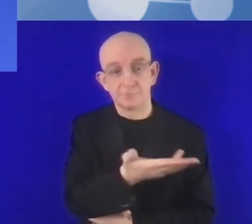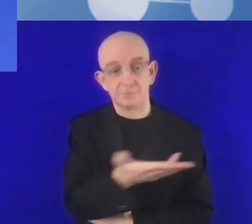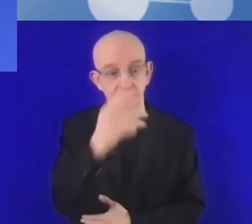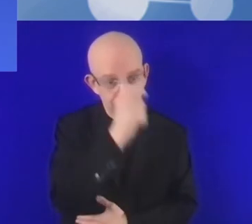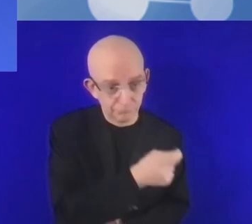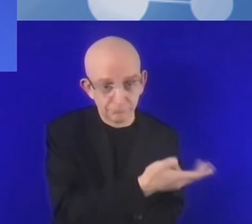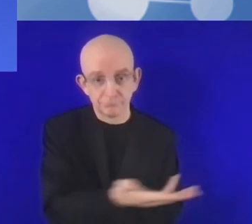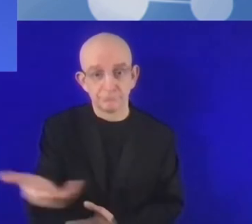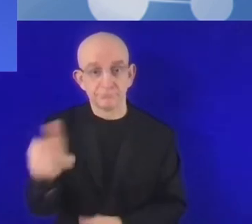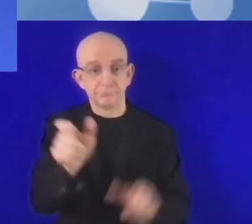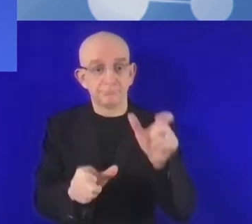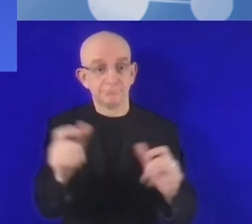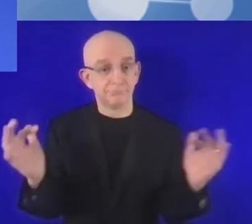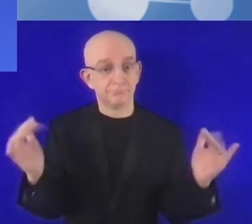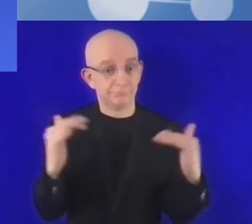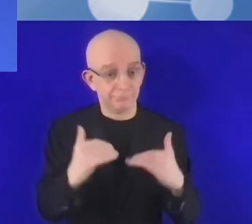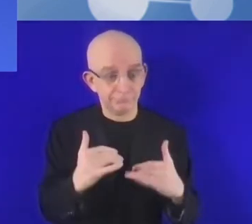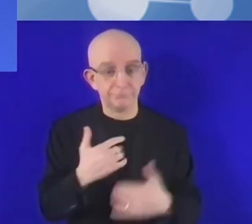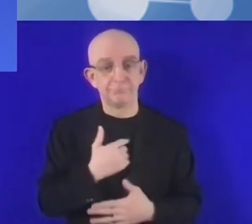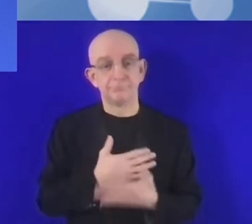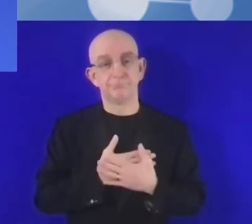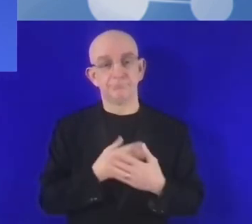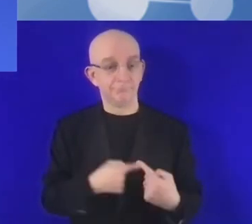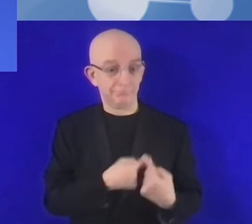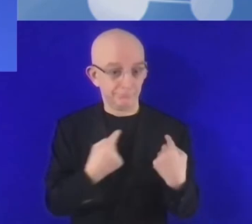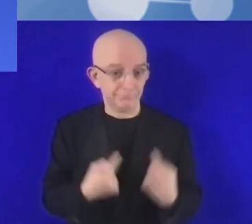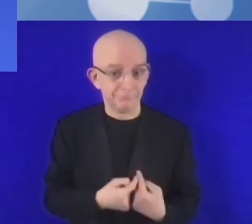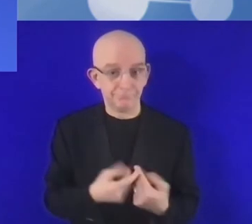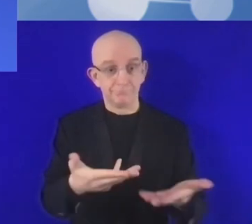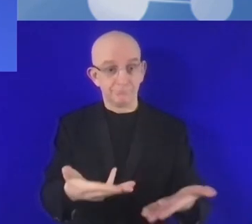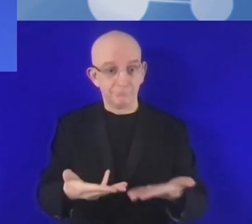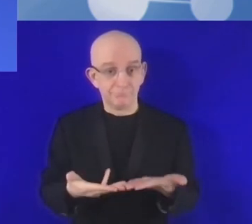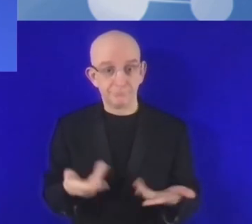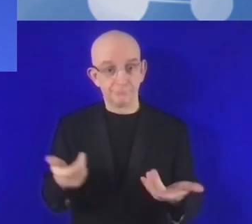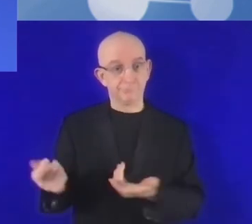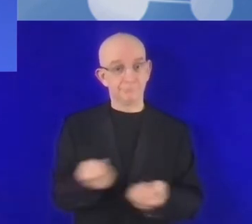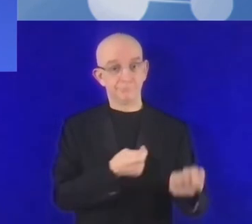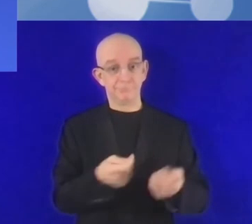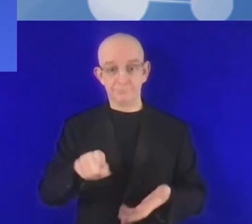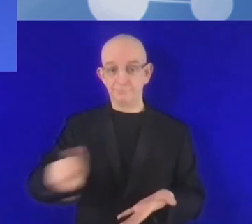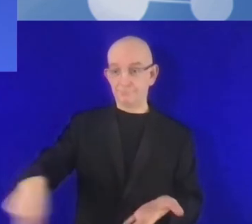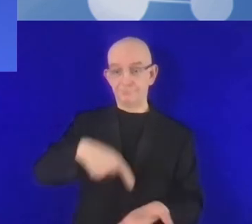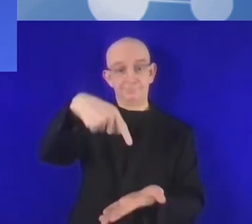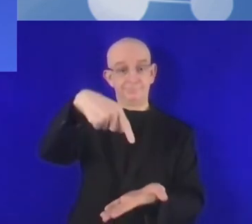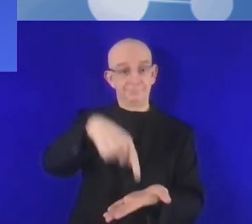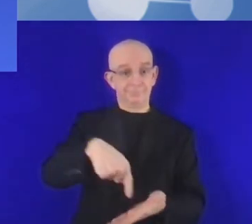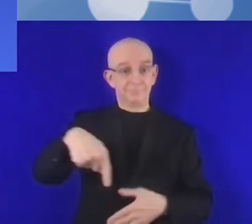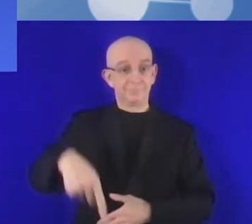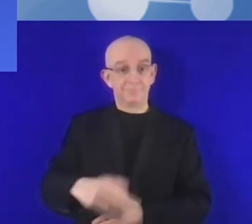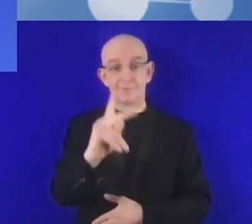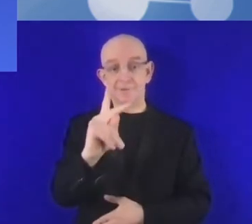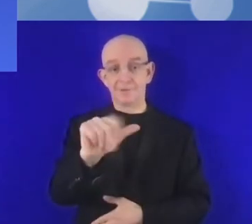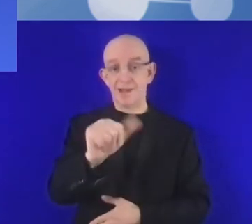aquí en Katowice, una ciudad que se está cambiando, que está pasando por una transformación y se está convirtiendo en una